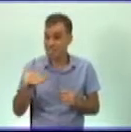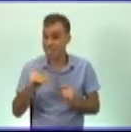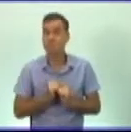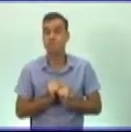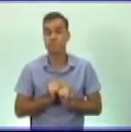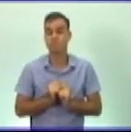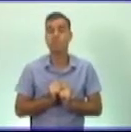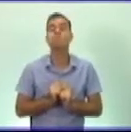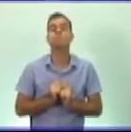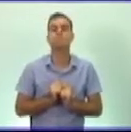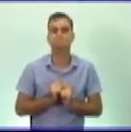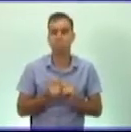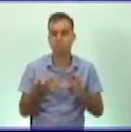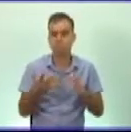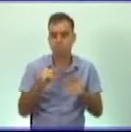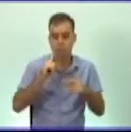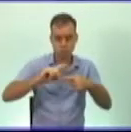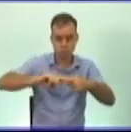un ángulo de